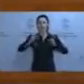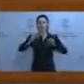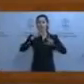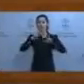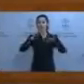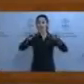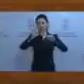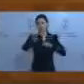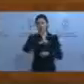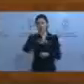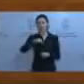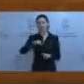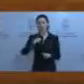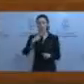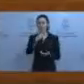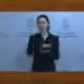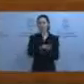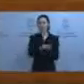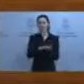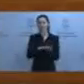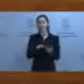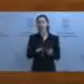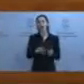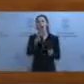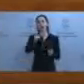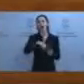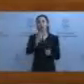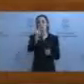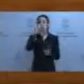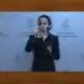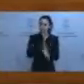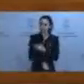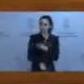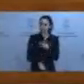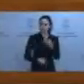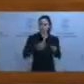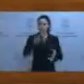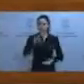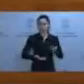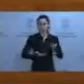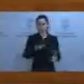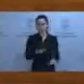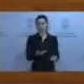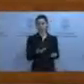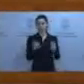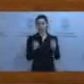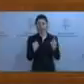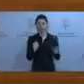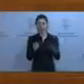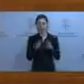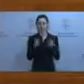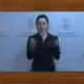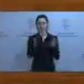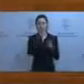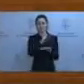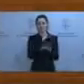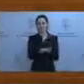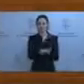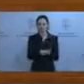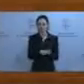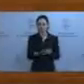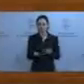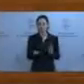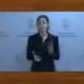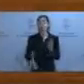que solamente en uno se había entrado a valorar en profundidad. Este es el tema al que me refería. Incluso ha llegado a tener